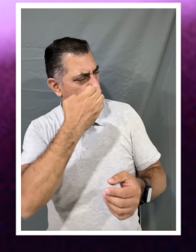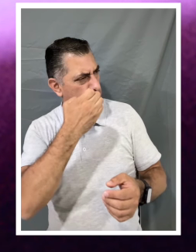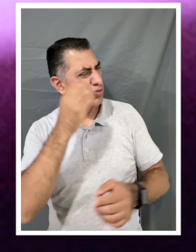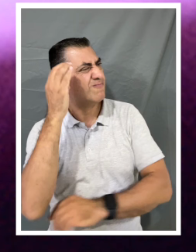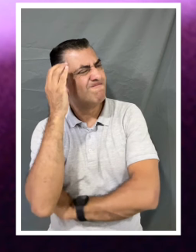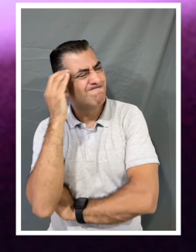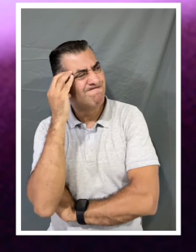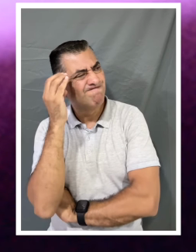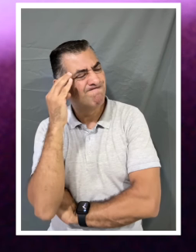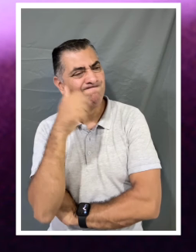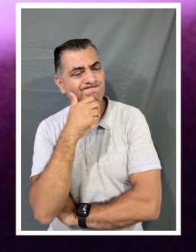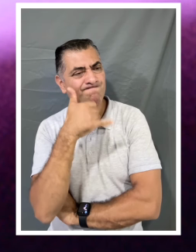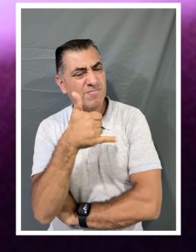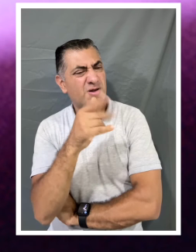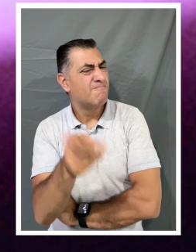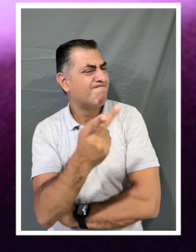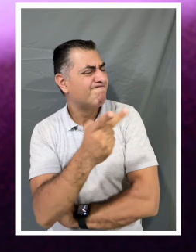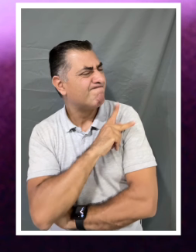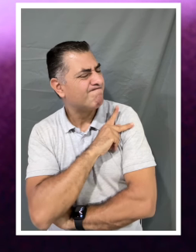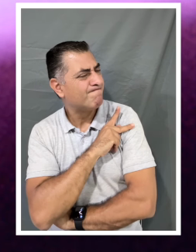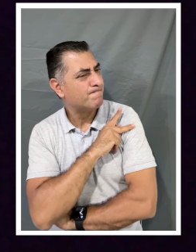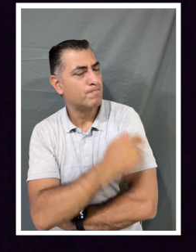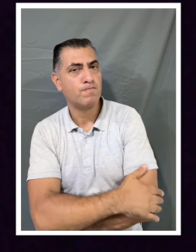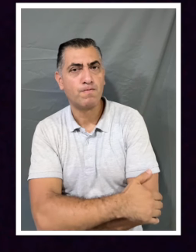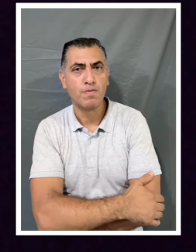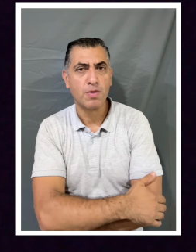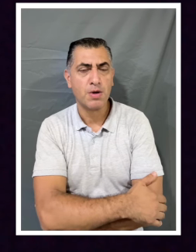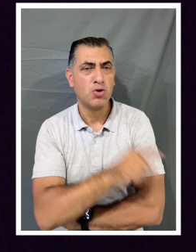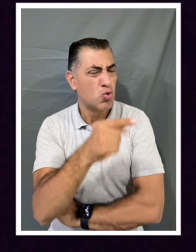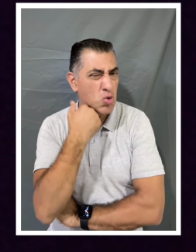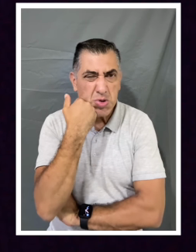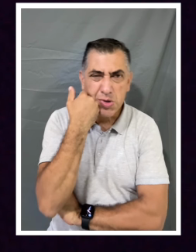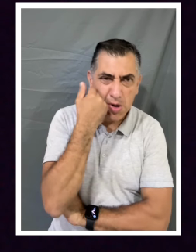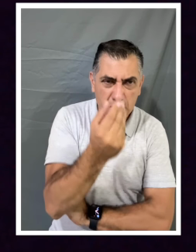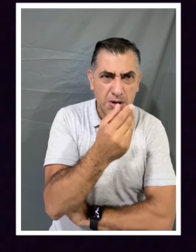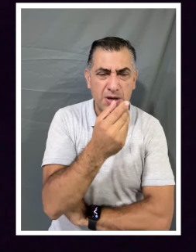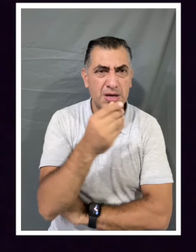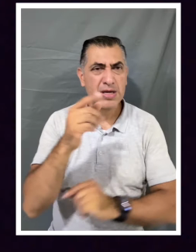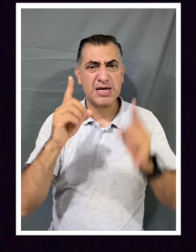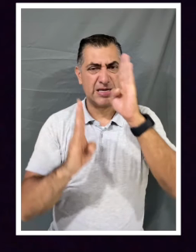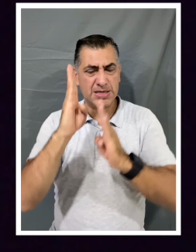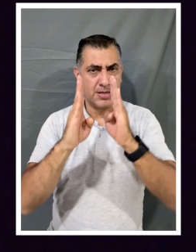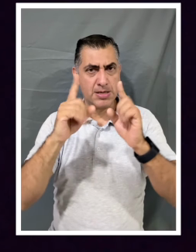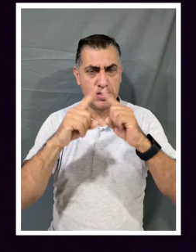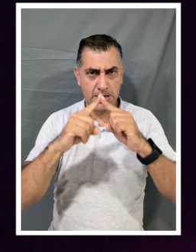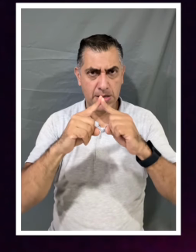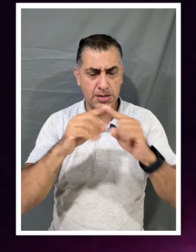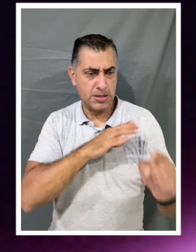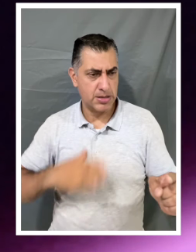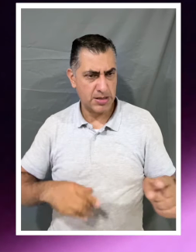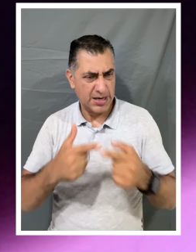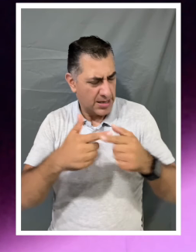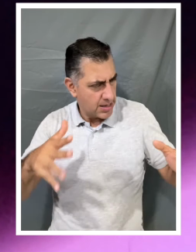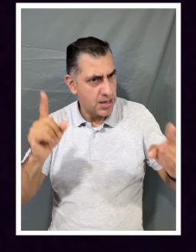de conciencia y que te preguntes lo siguiente deseas que satélite iglesia cristiana sea